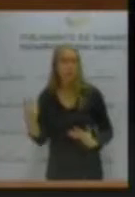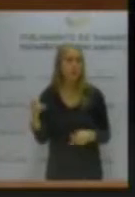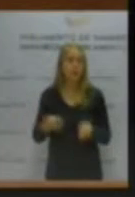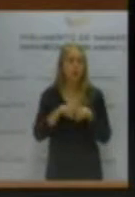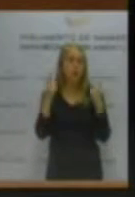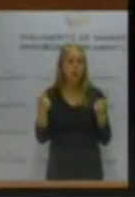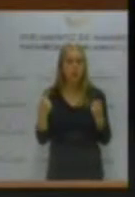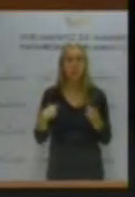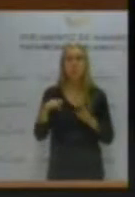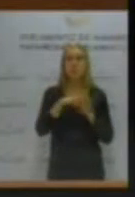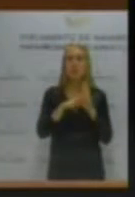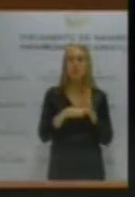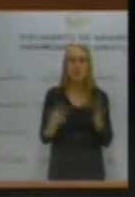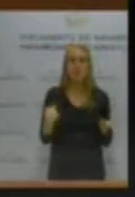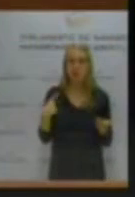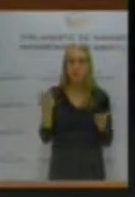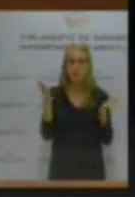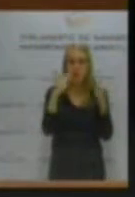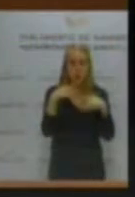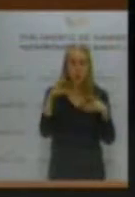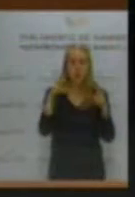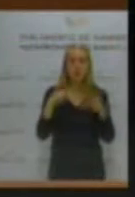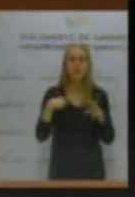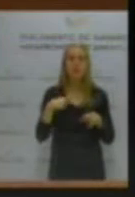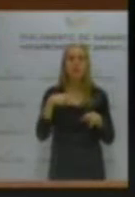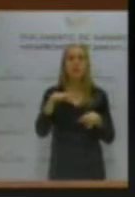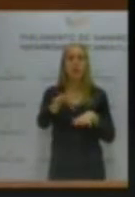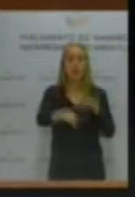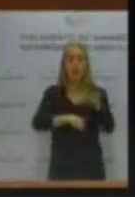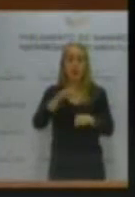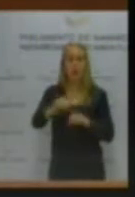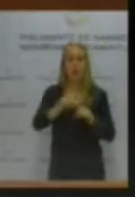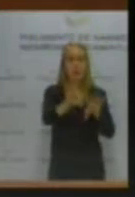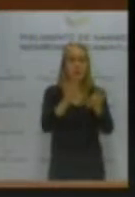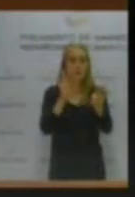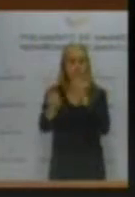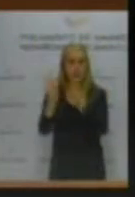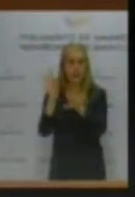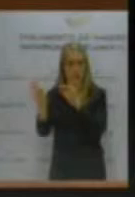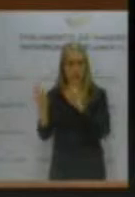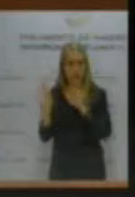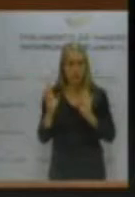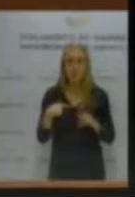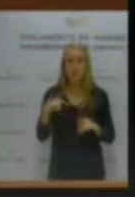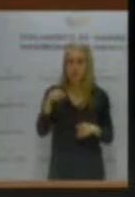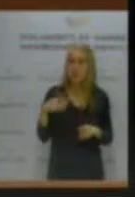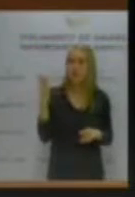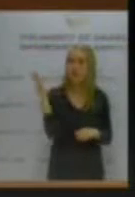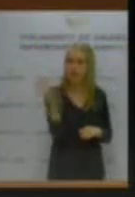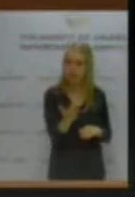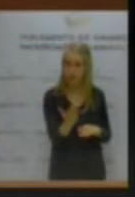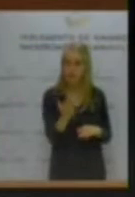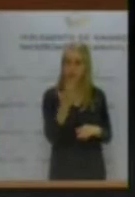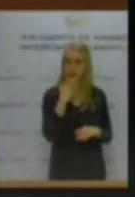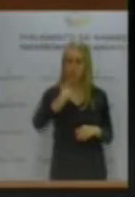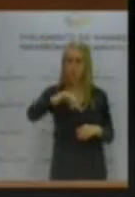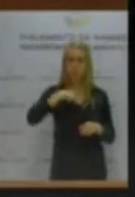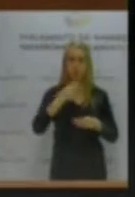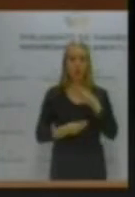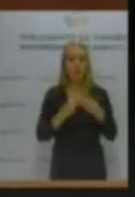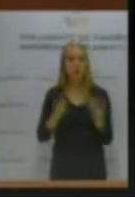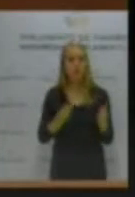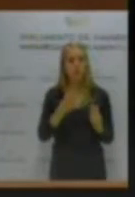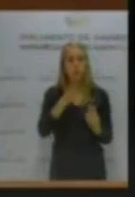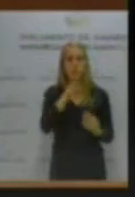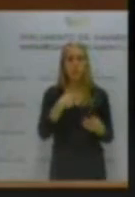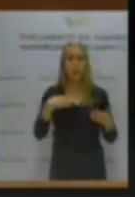medida para incentivar la recogida selectiva, pero es que incluso castiga a los que las debemos llevar a cabo, porque somos